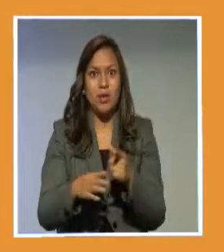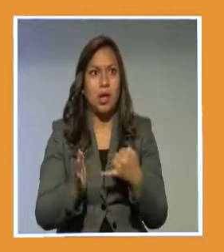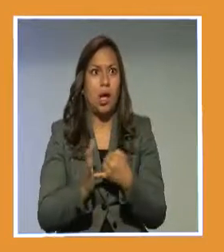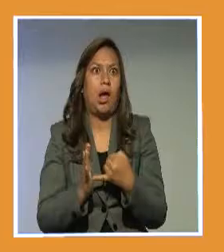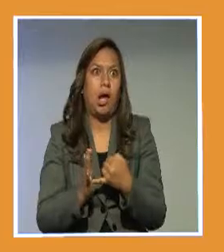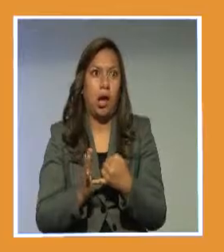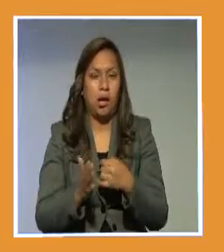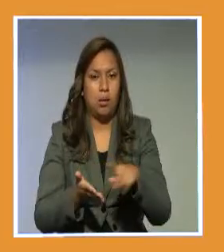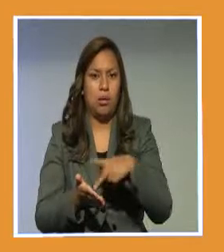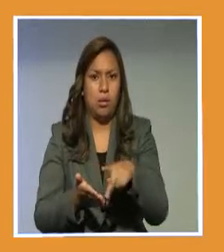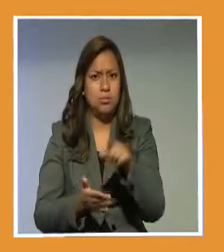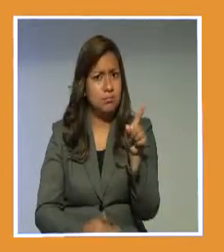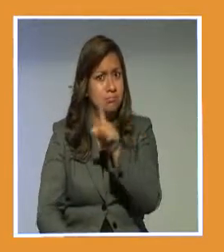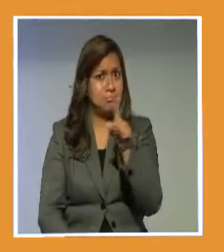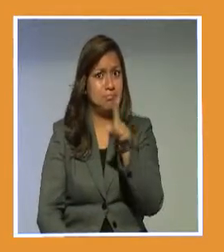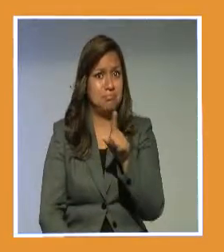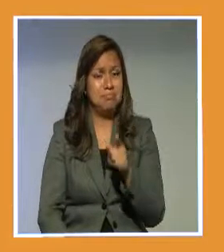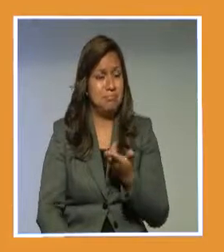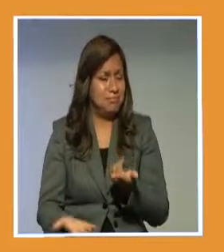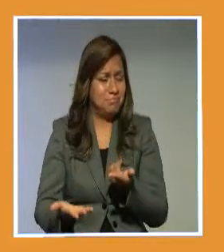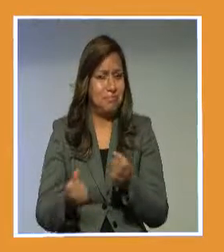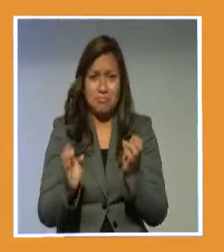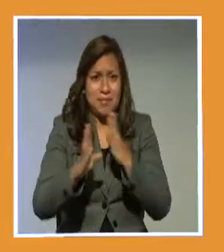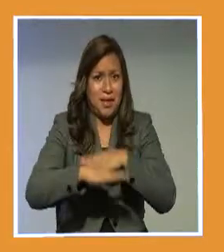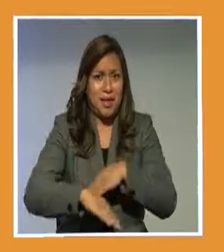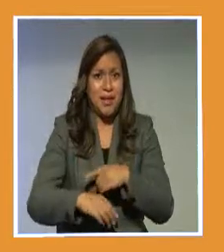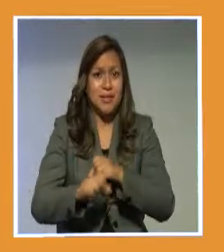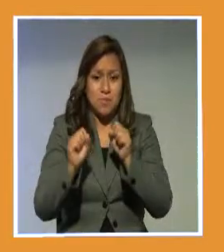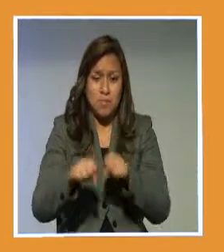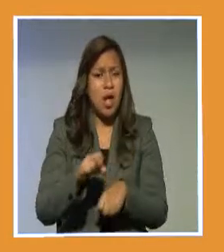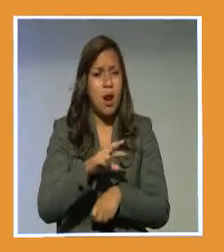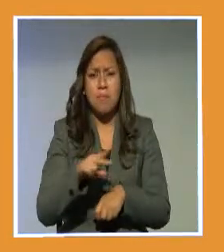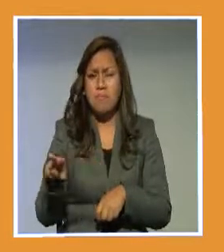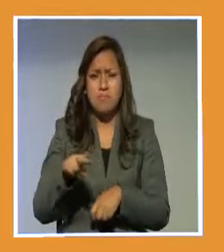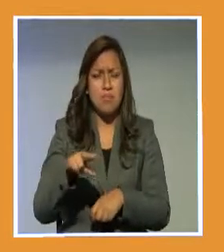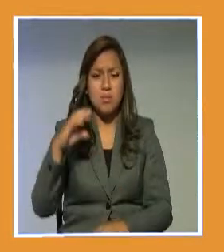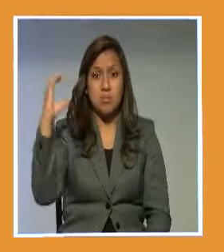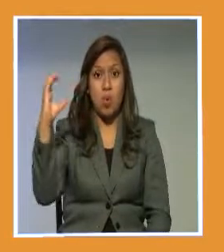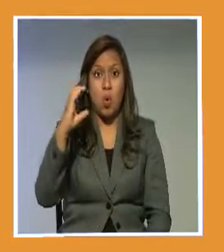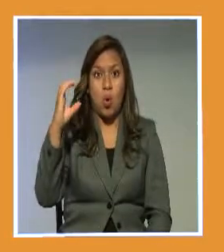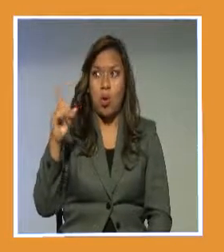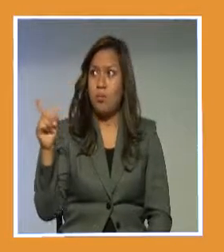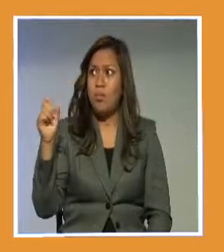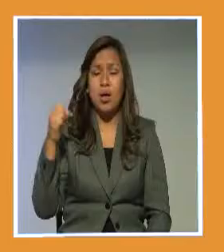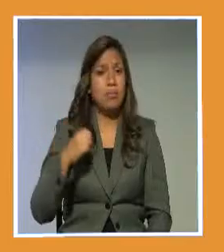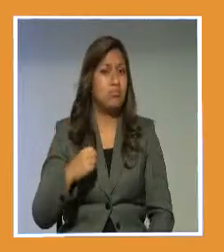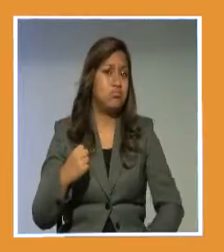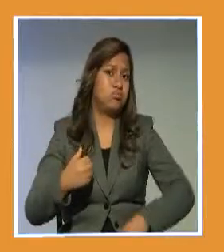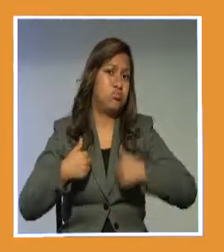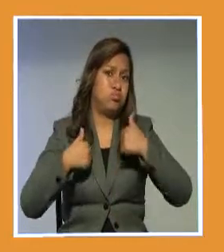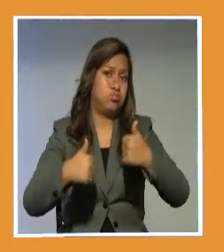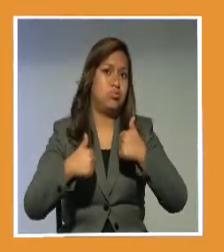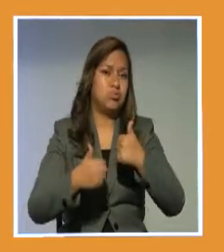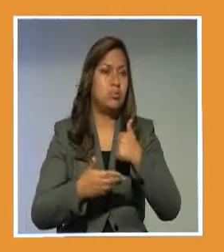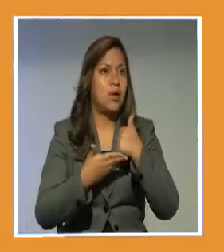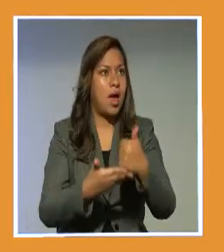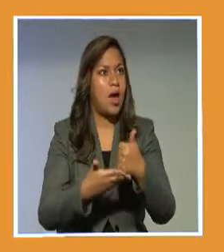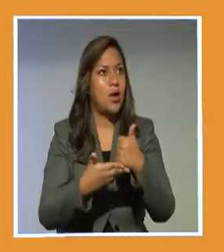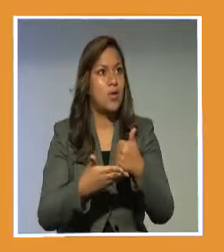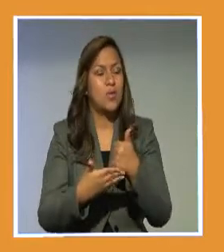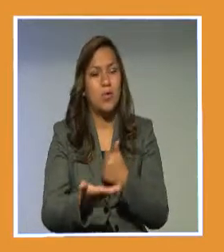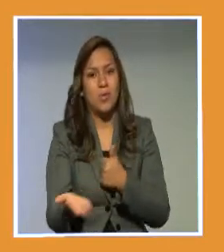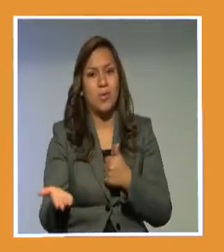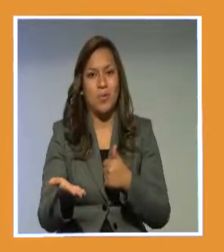Carchi son prácticamente los mismos productos al mismo precio que se venden en Colombia. Esto ha ayudado de manera significativa